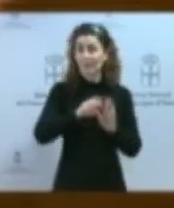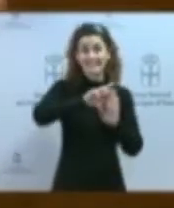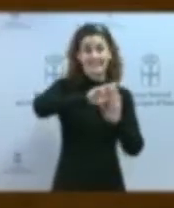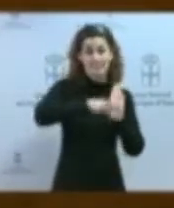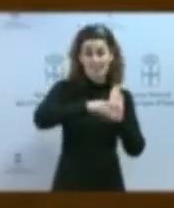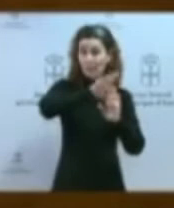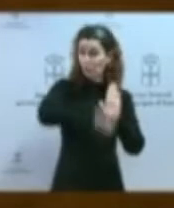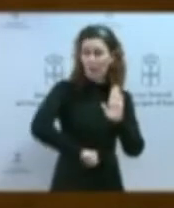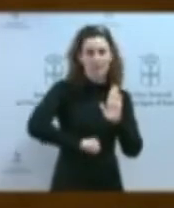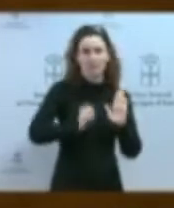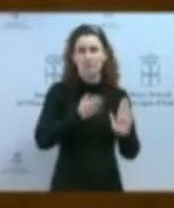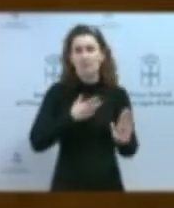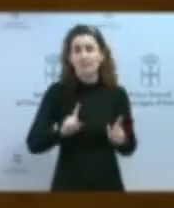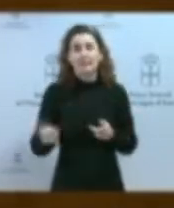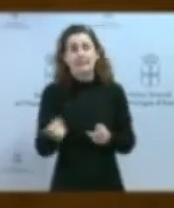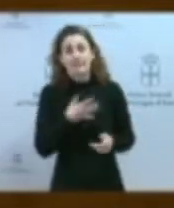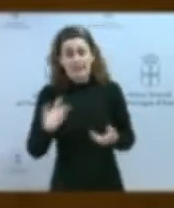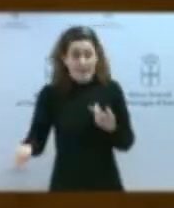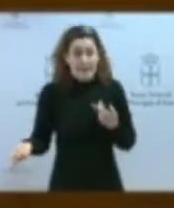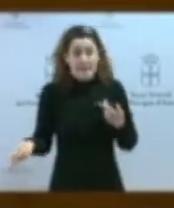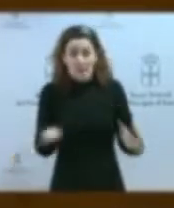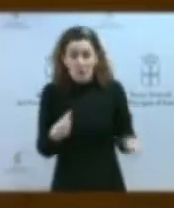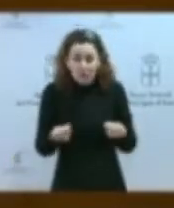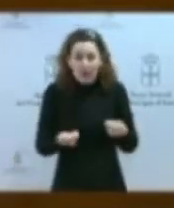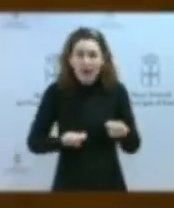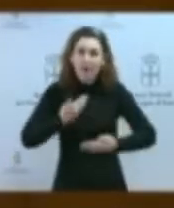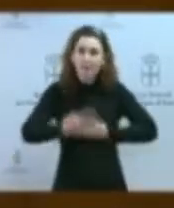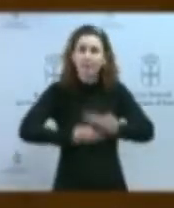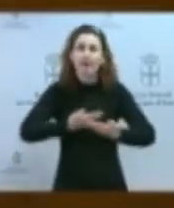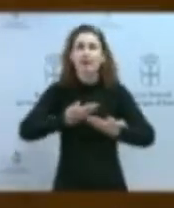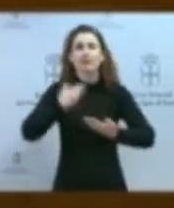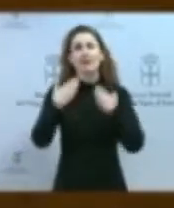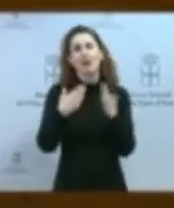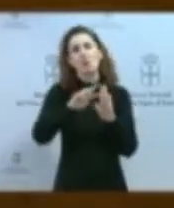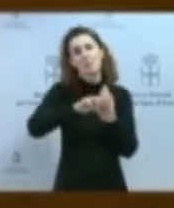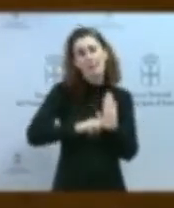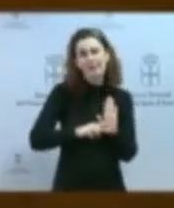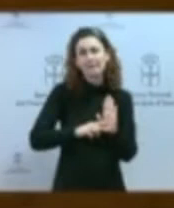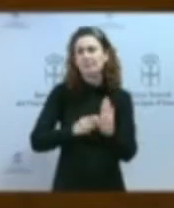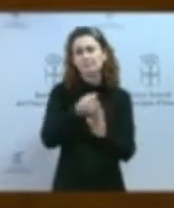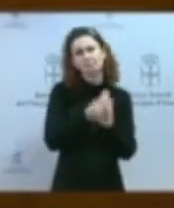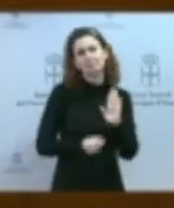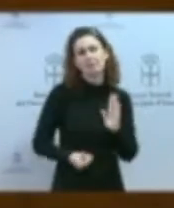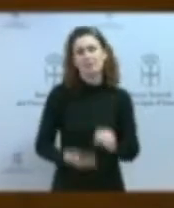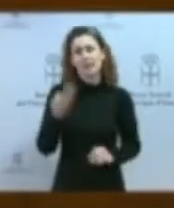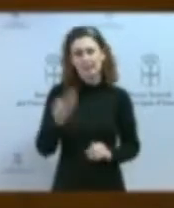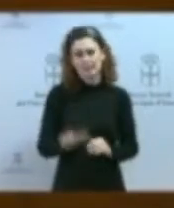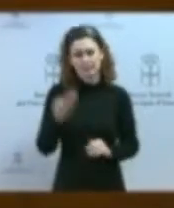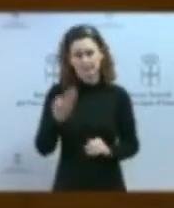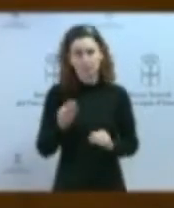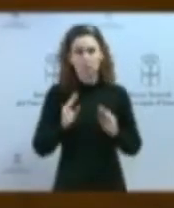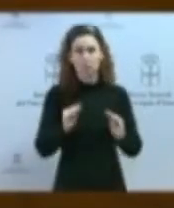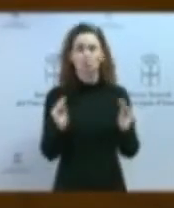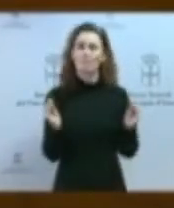en el diálogo con las enmiendas, pero creemos que hay unos principios básicos compartidos que justifican que este presupuesto continúe